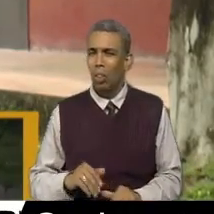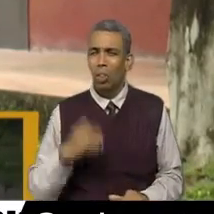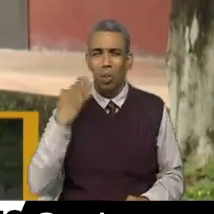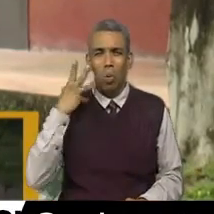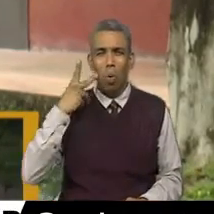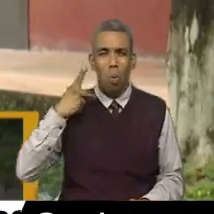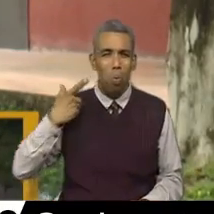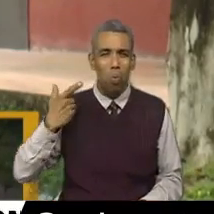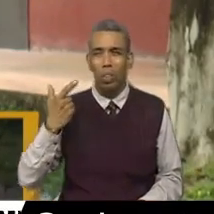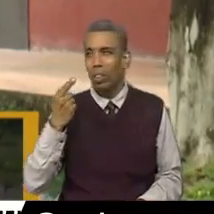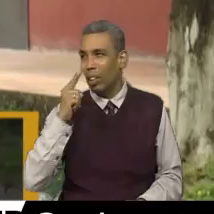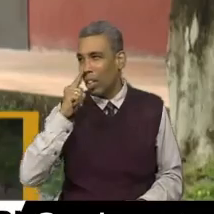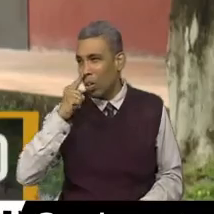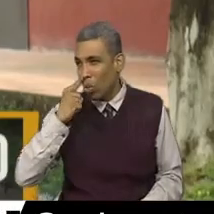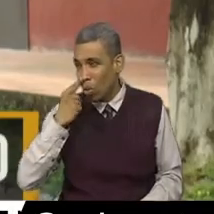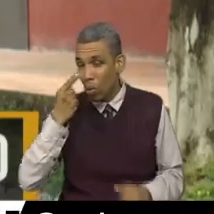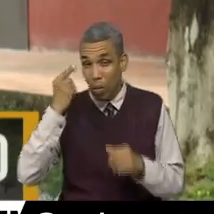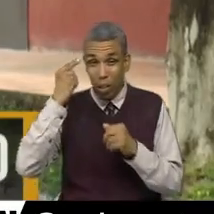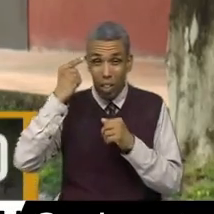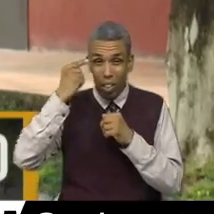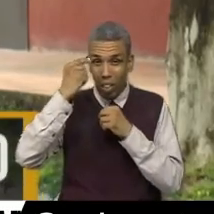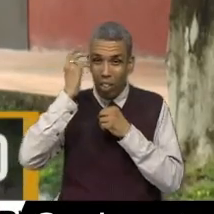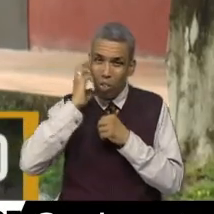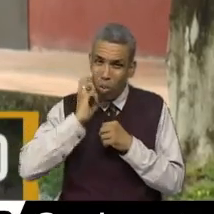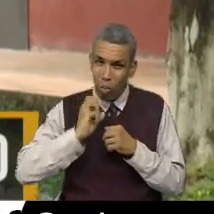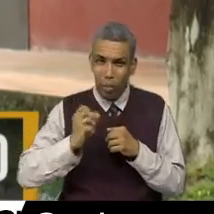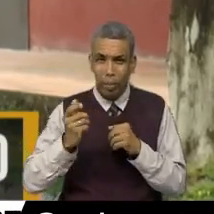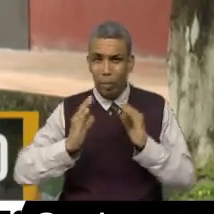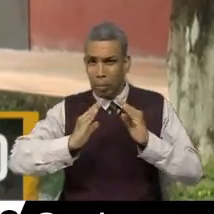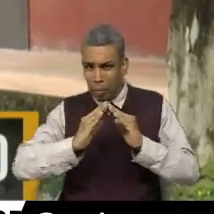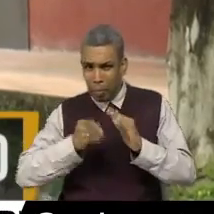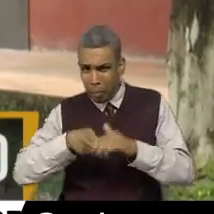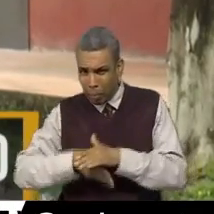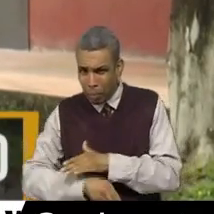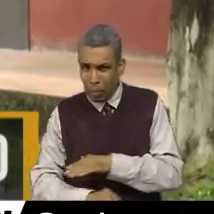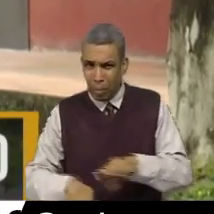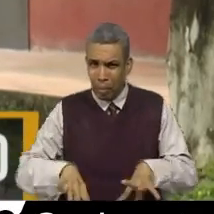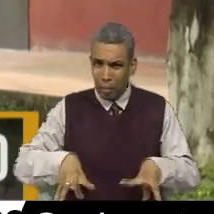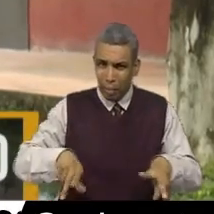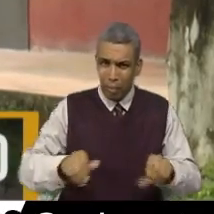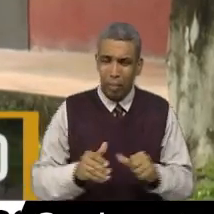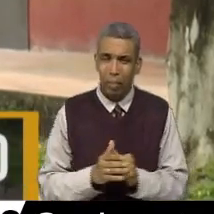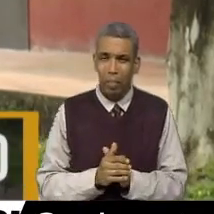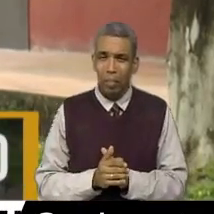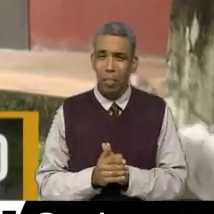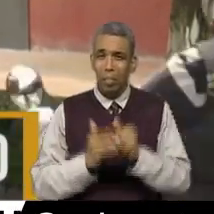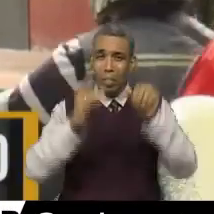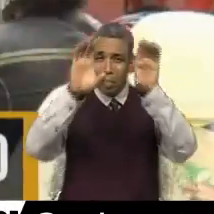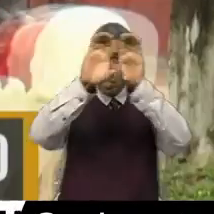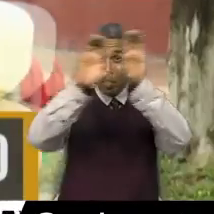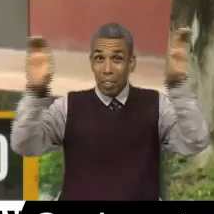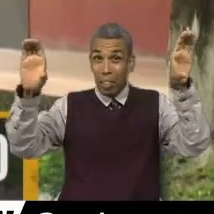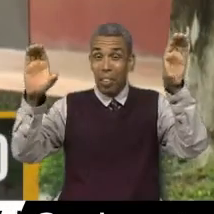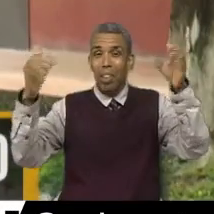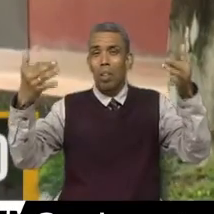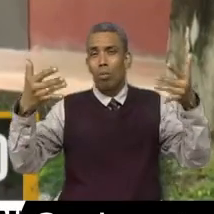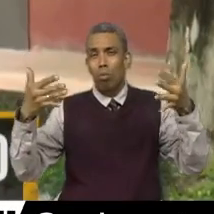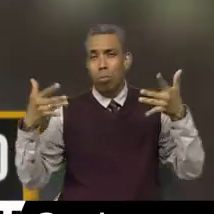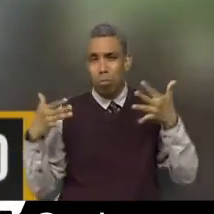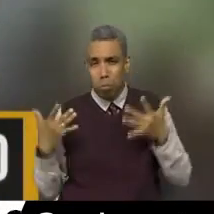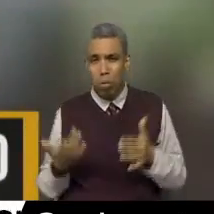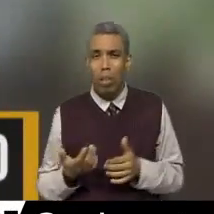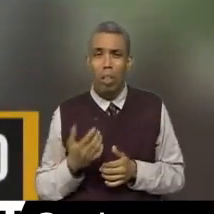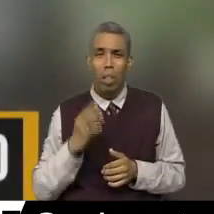se nos meten a las casas, se roban las consolas de los aires acondicionados, se roban la tubería de los